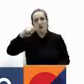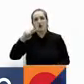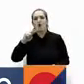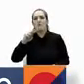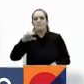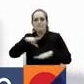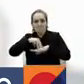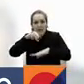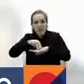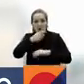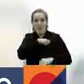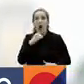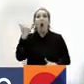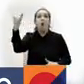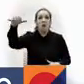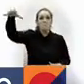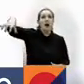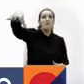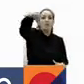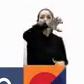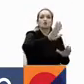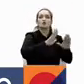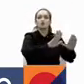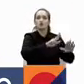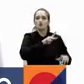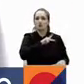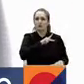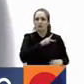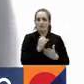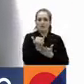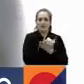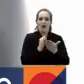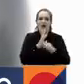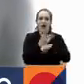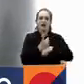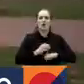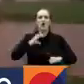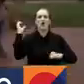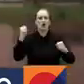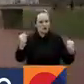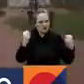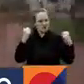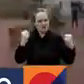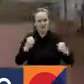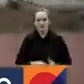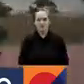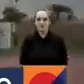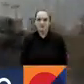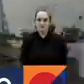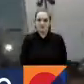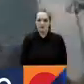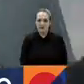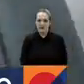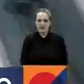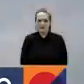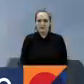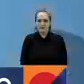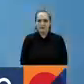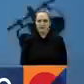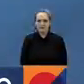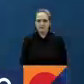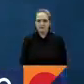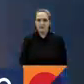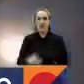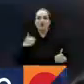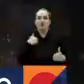apenas locaciones de la universalidad boteresca, de la Colombia robusta que deleita. Pero en el momento que hice ese contraste entre